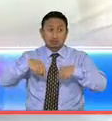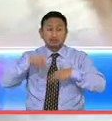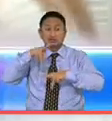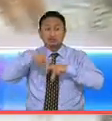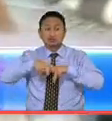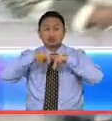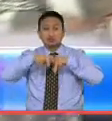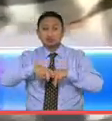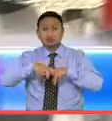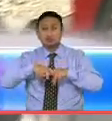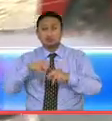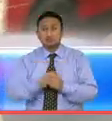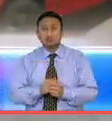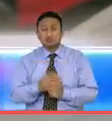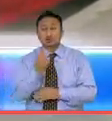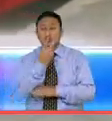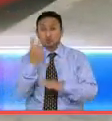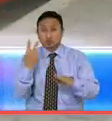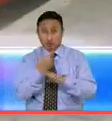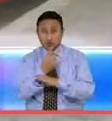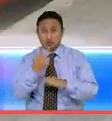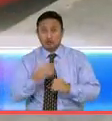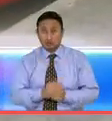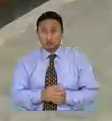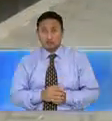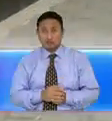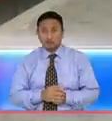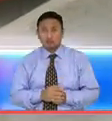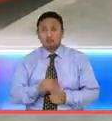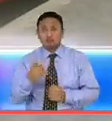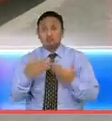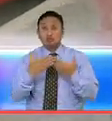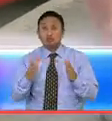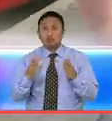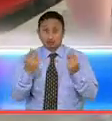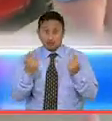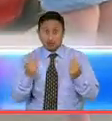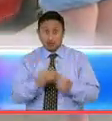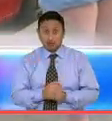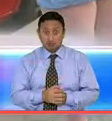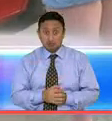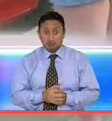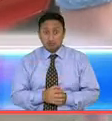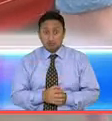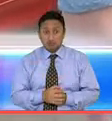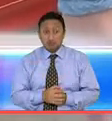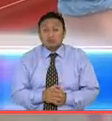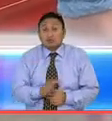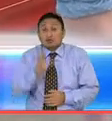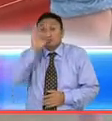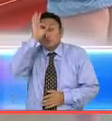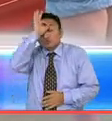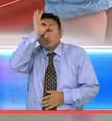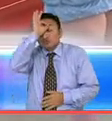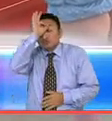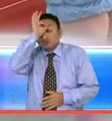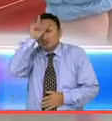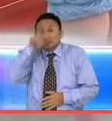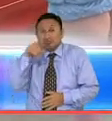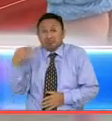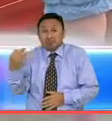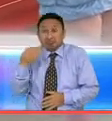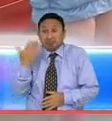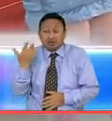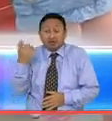sentadito casi más de 2 horas, dice. ¿Y una vez que abrieron la puerta fue más rápido? No sé, eso sí, no le doy razón, porque